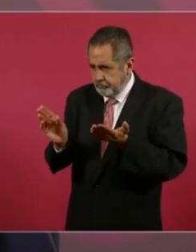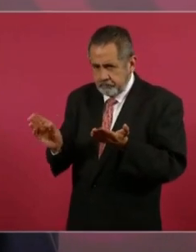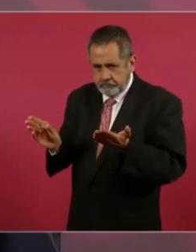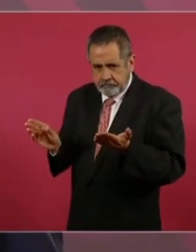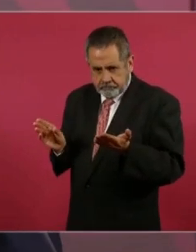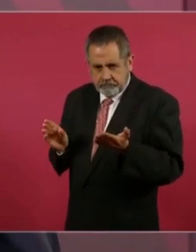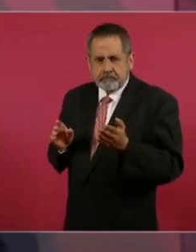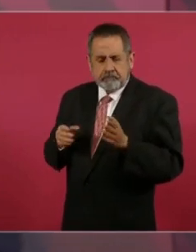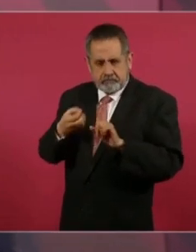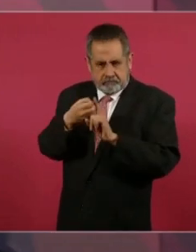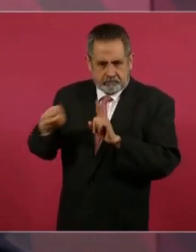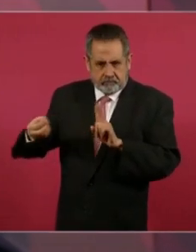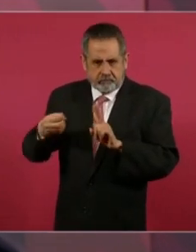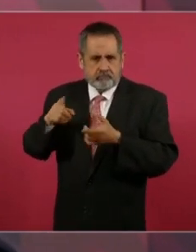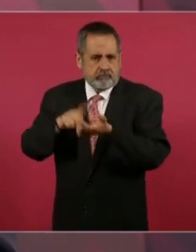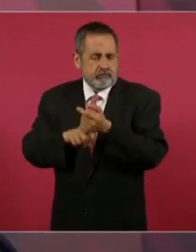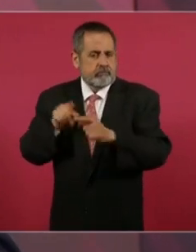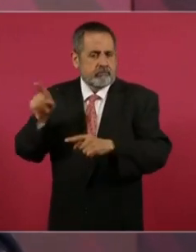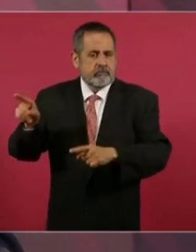la